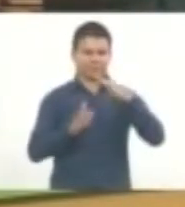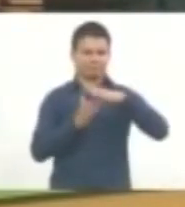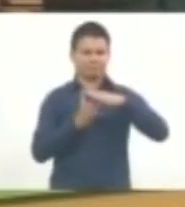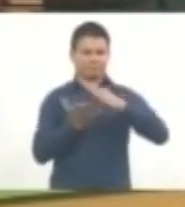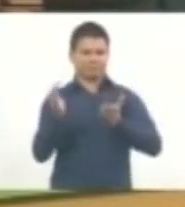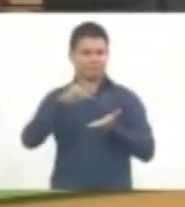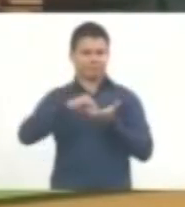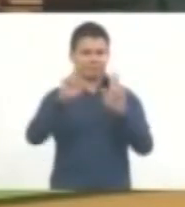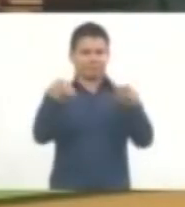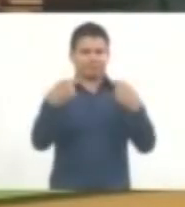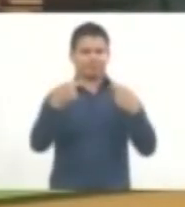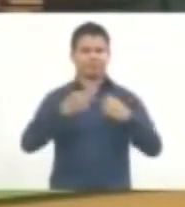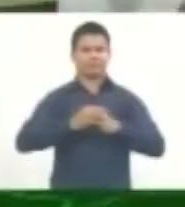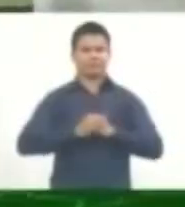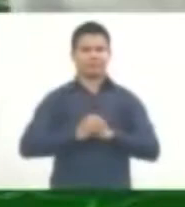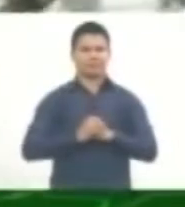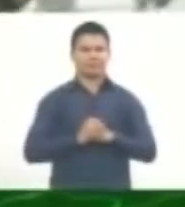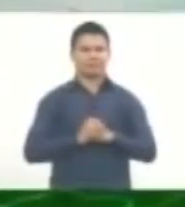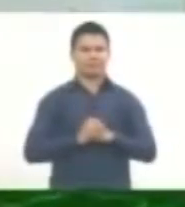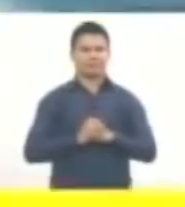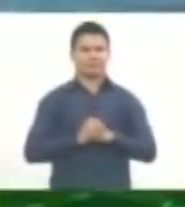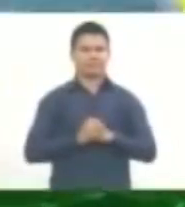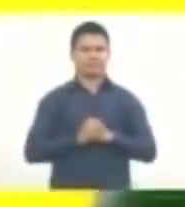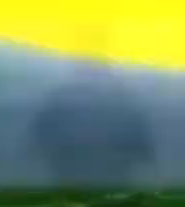breve retornamos con más.